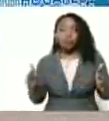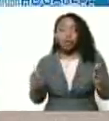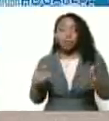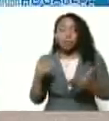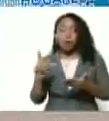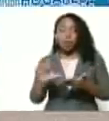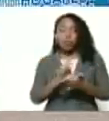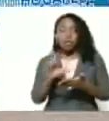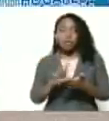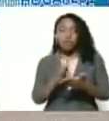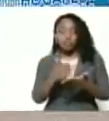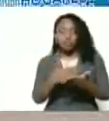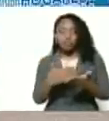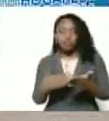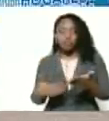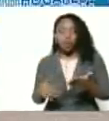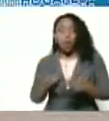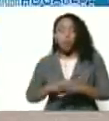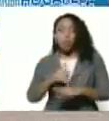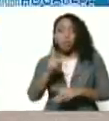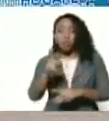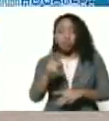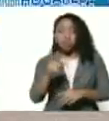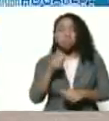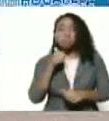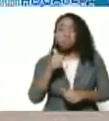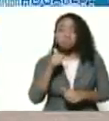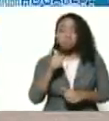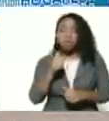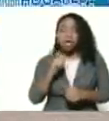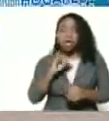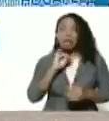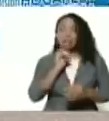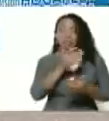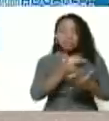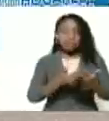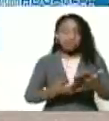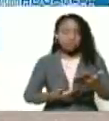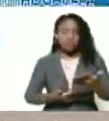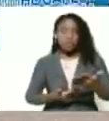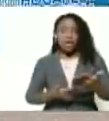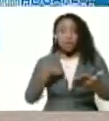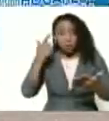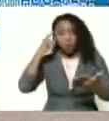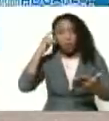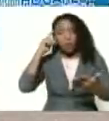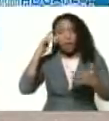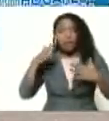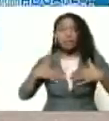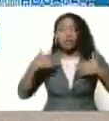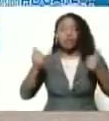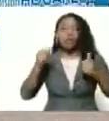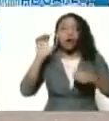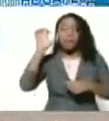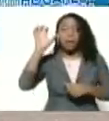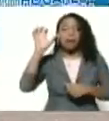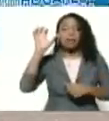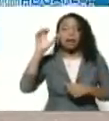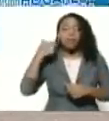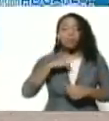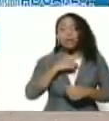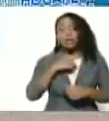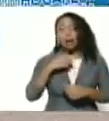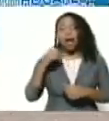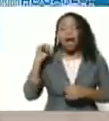libro. Hiciste una buena introducción y nos recordaste a las salvadoras de la patria, a nuestras